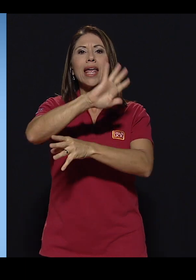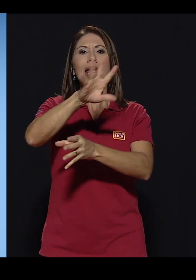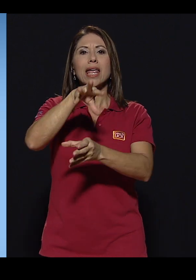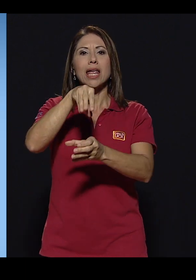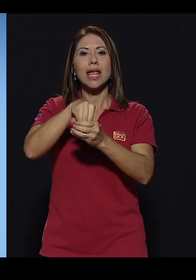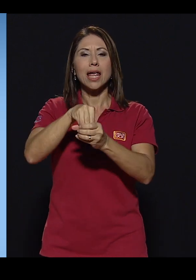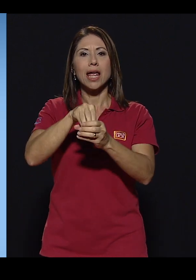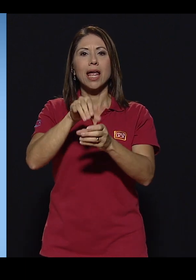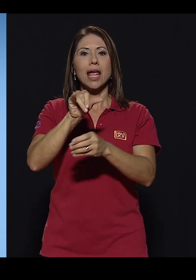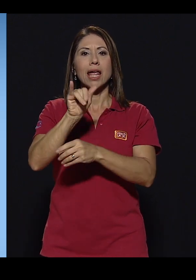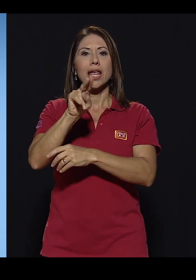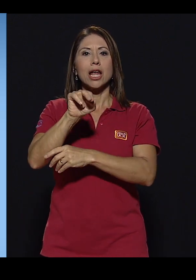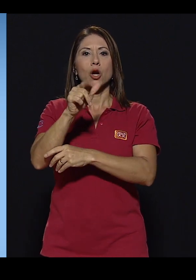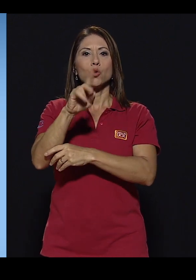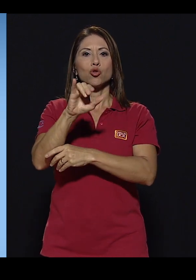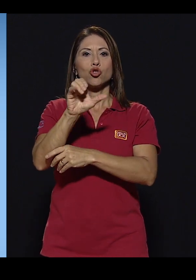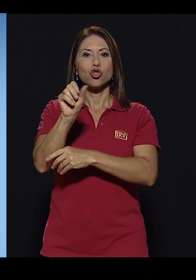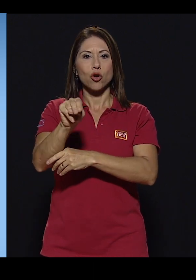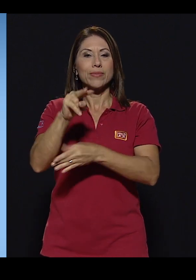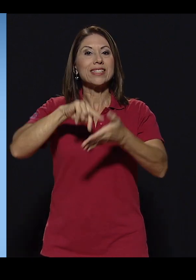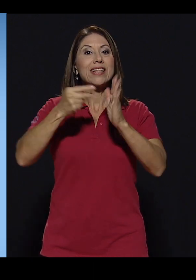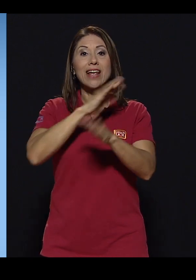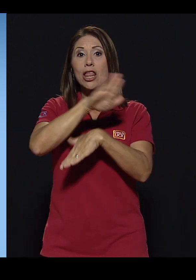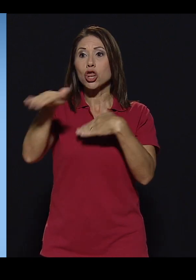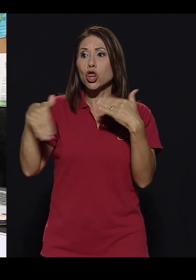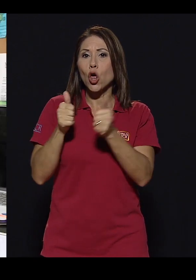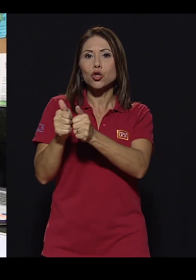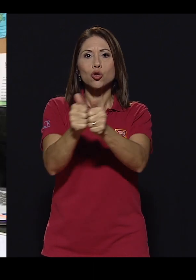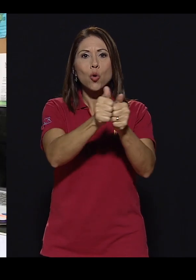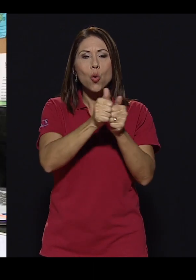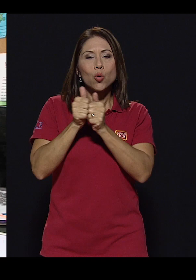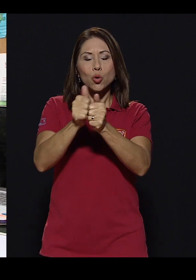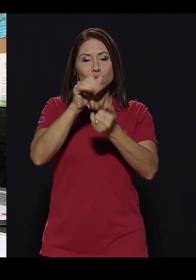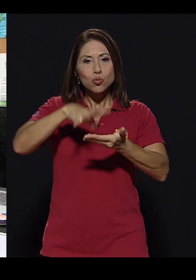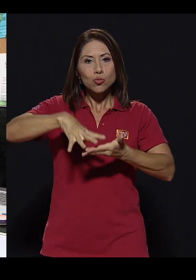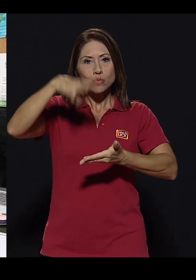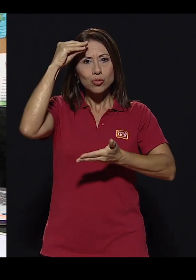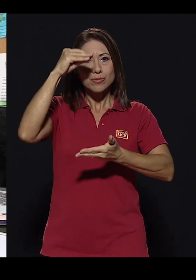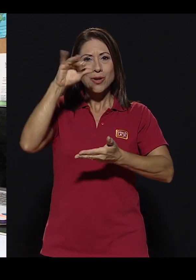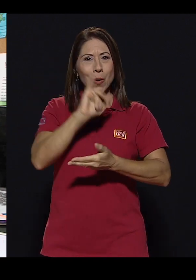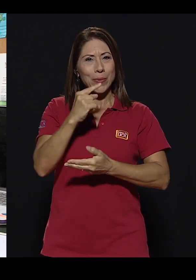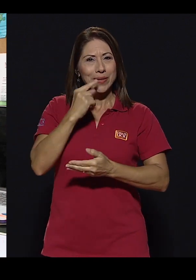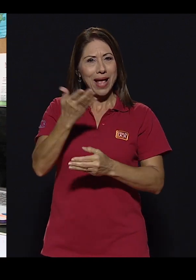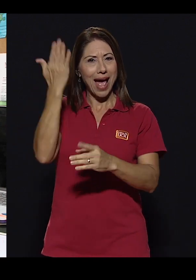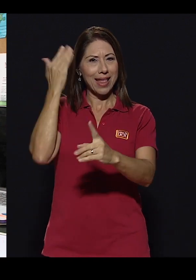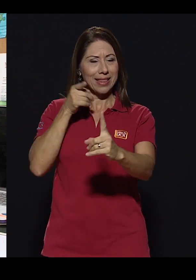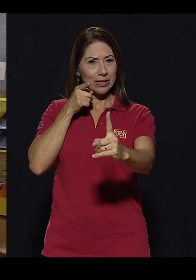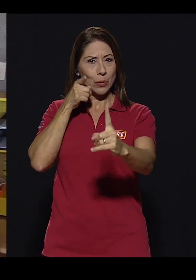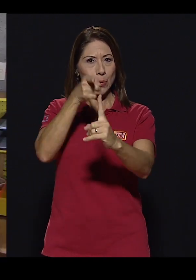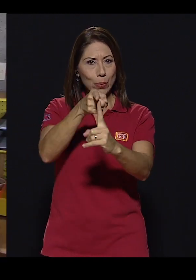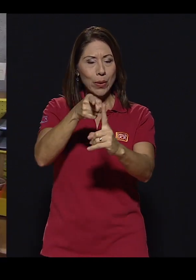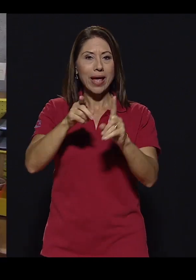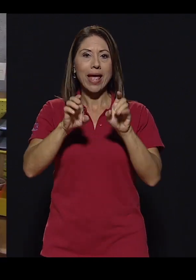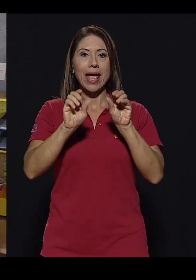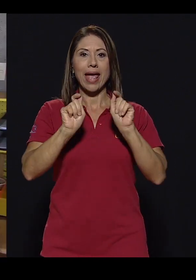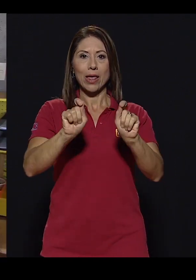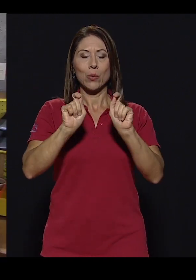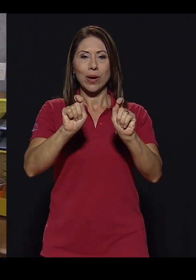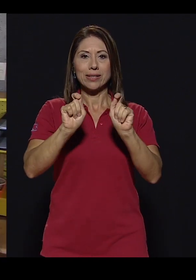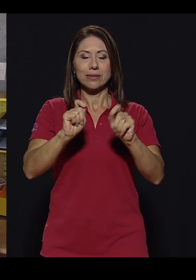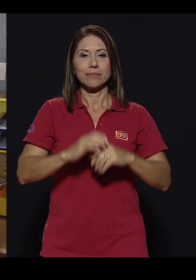inclusión que es educarnos todos juntos que era lo que hablábamos antes del objetivo que tiene la